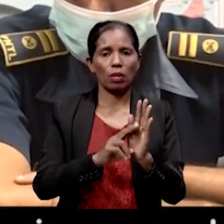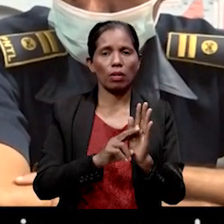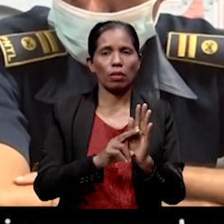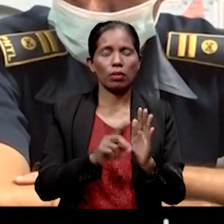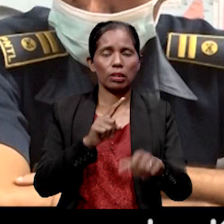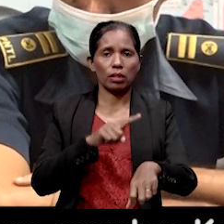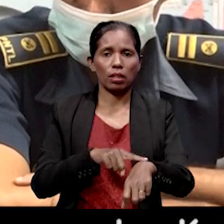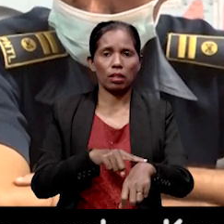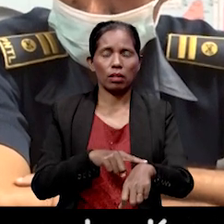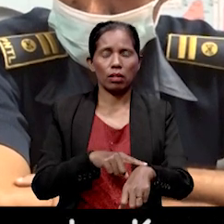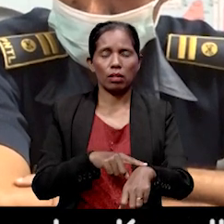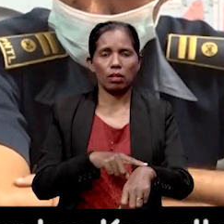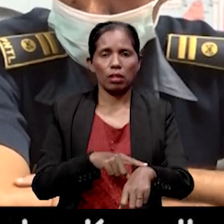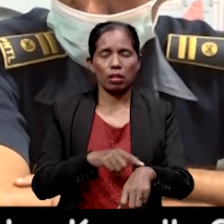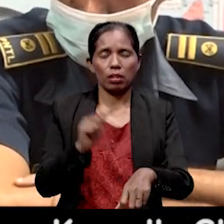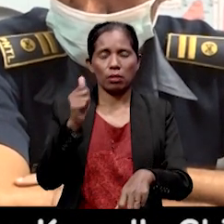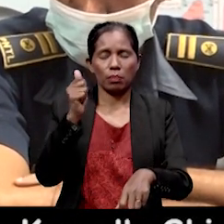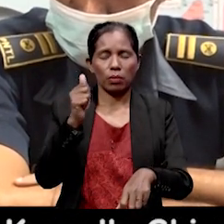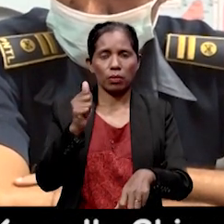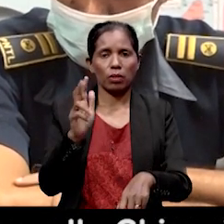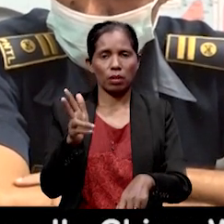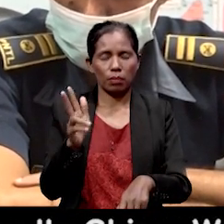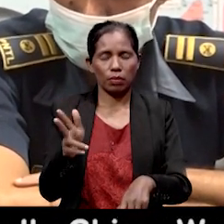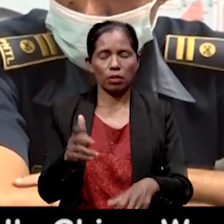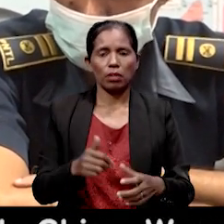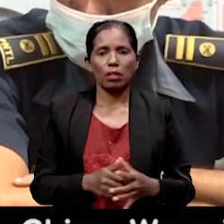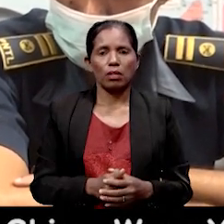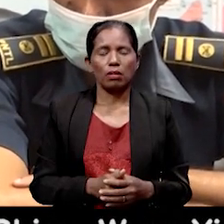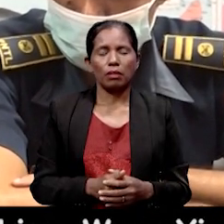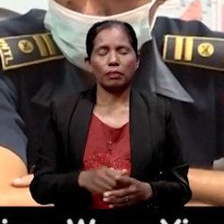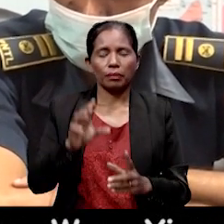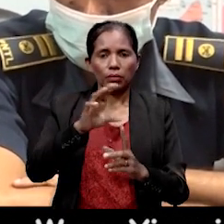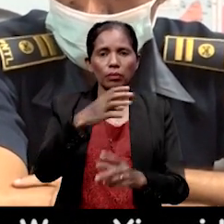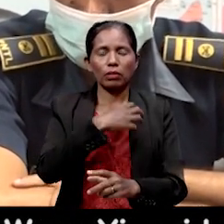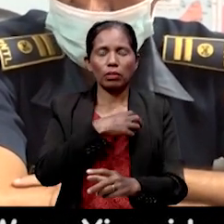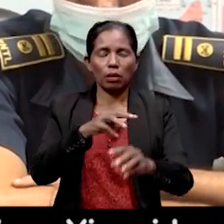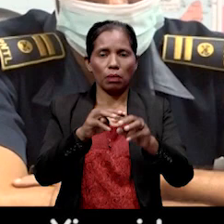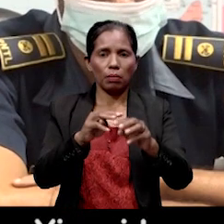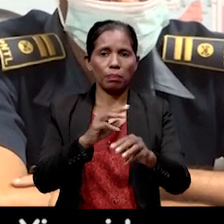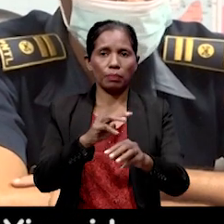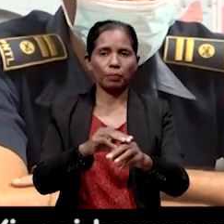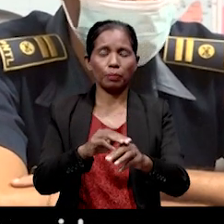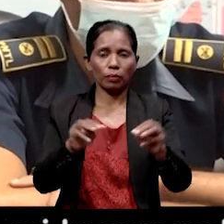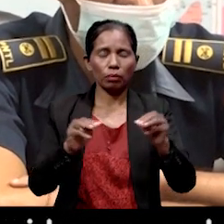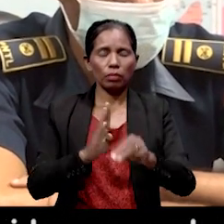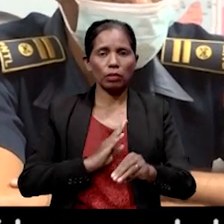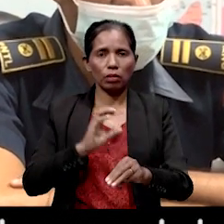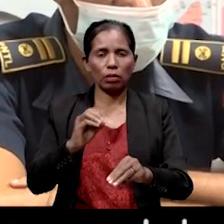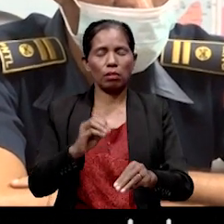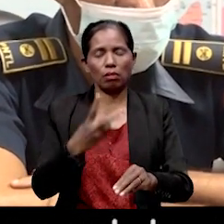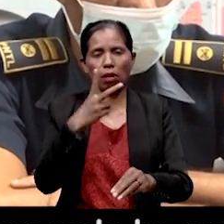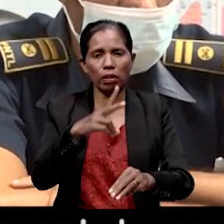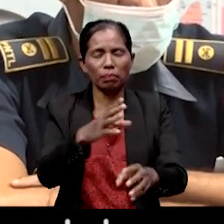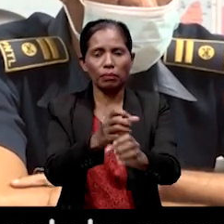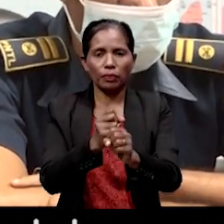tuksanulu liu minutu tornulu, ATL, Comando Pentel no Sibu Nalo, halo atasaun basa sana be ma considera